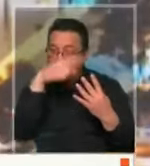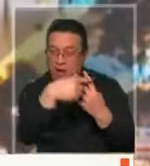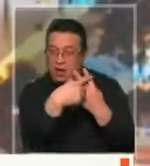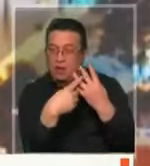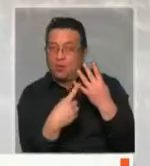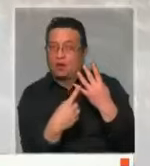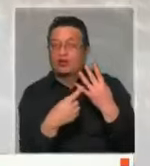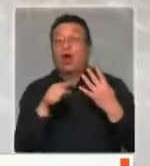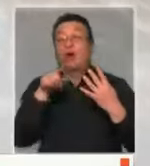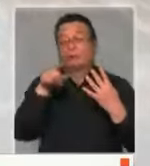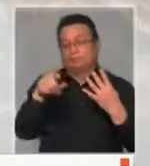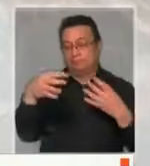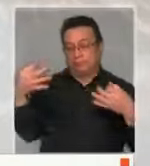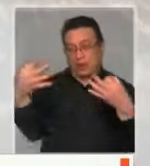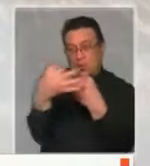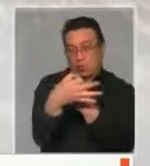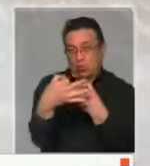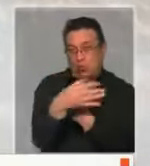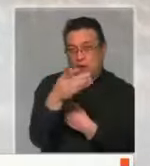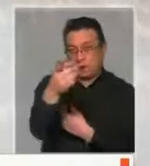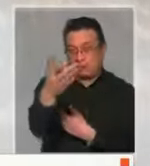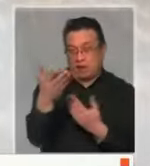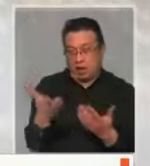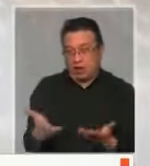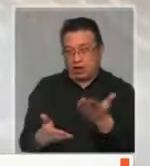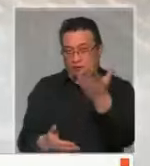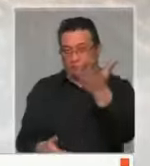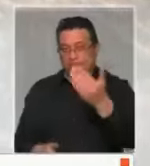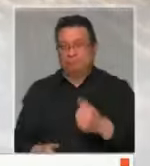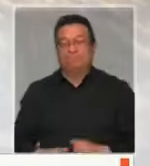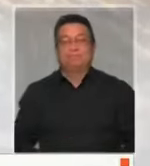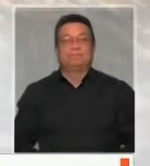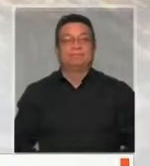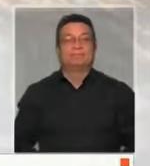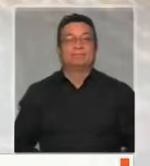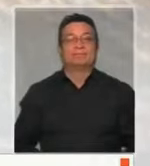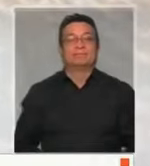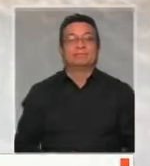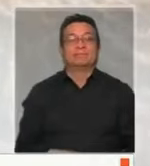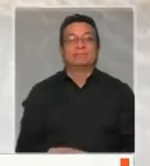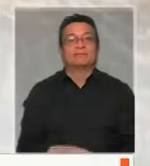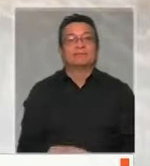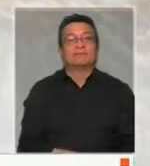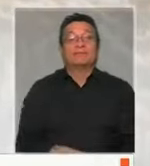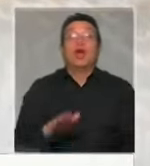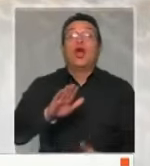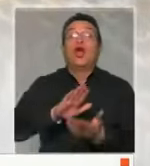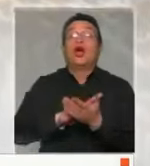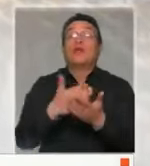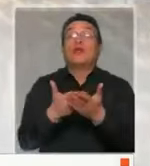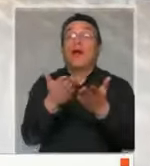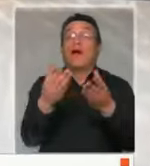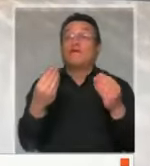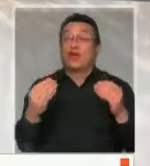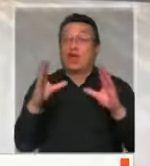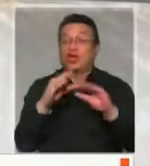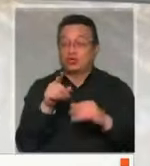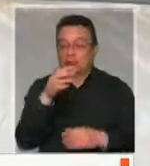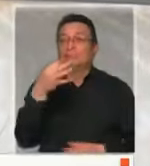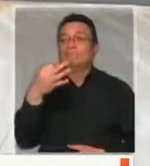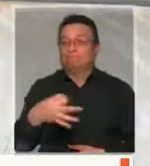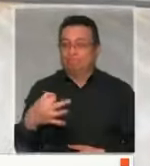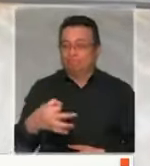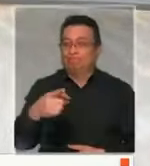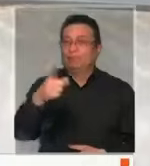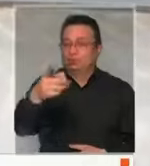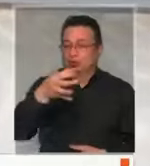Leiva nos entrega los detalles a esta hora de la noche. Hola Cata, buenas noches. ¿Cómo estás, Ramón? Muy buenas noches. Como tú bien lo adelantabas,